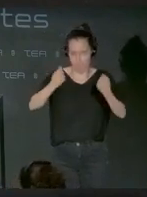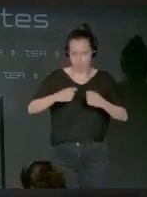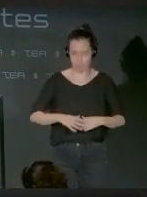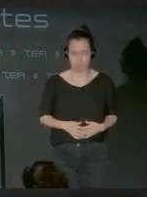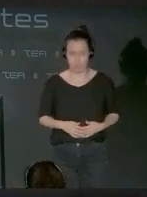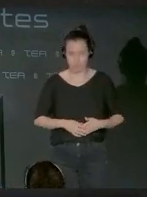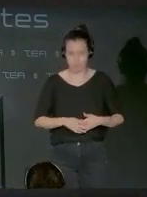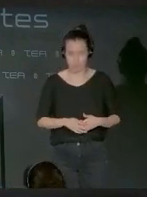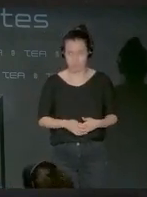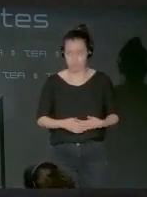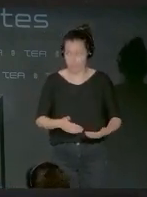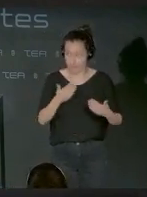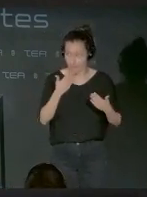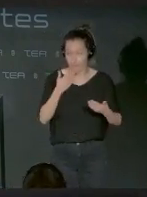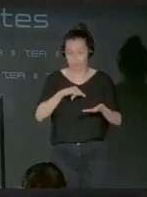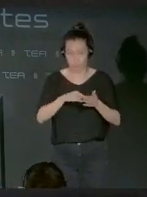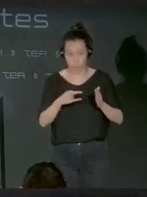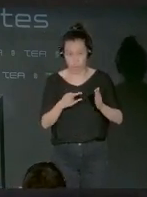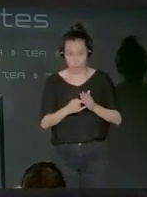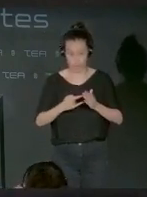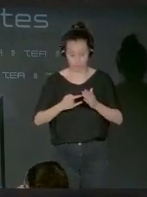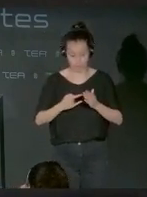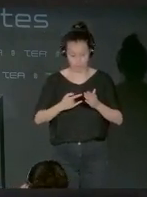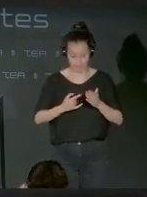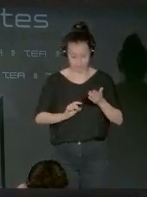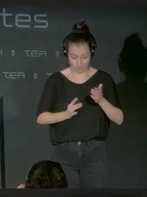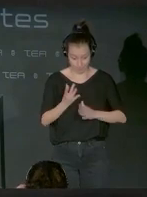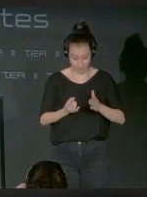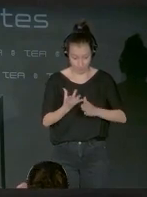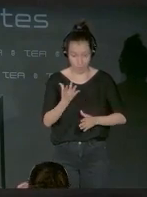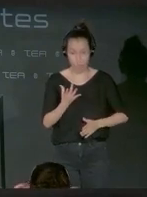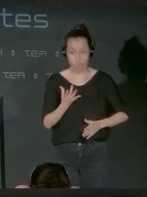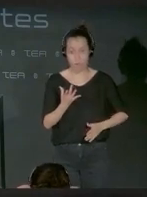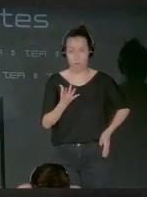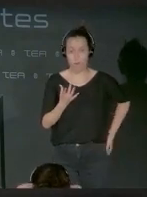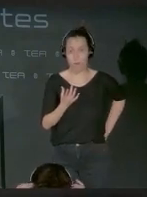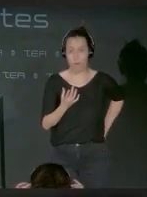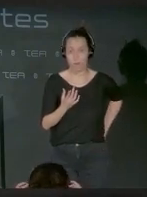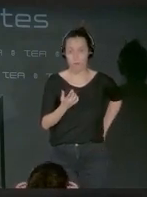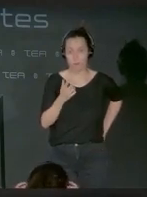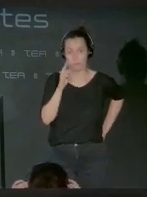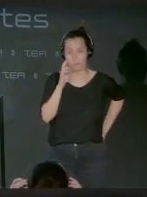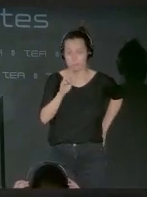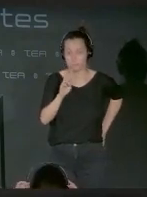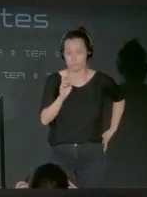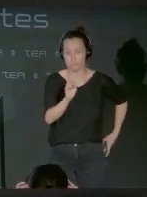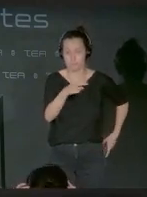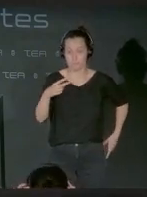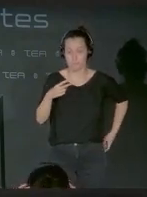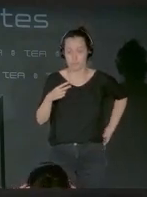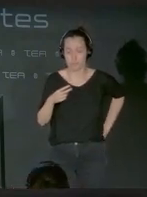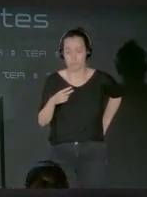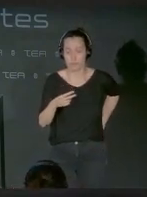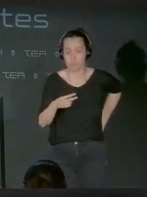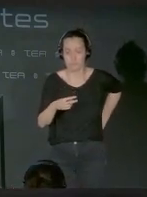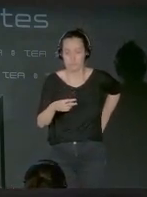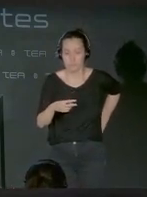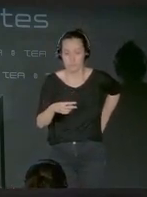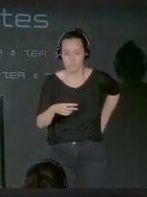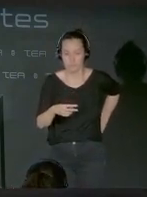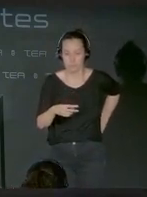proyectos pues se han dado algunos resultados como son el reciente lanzamiento del